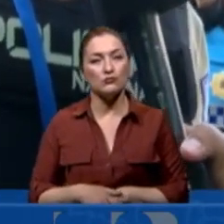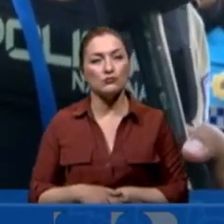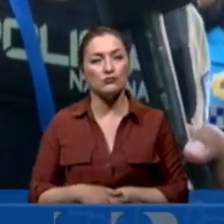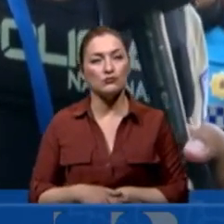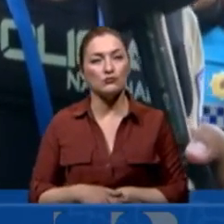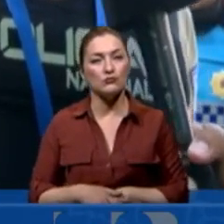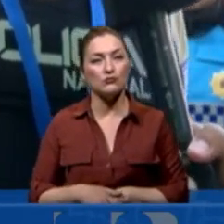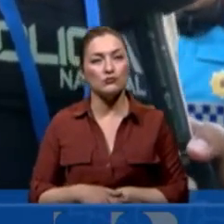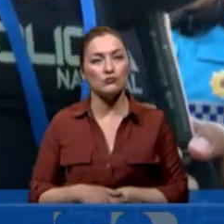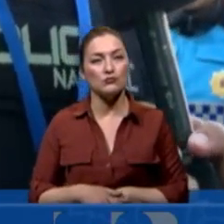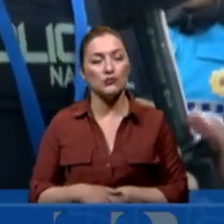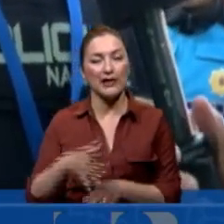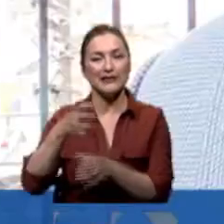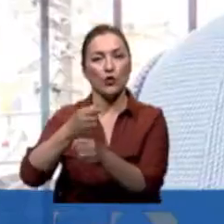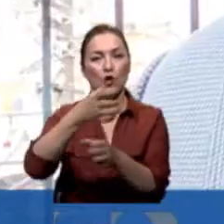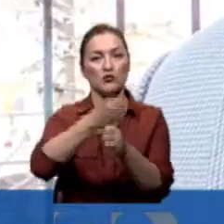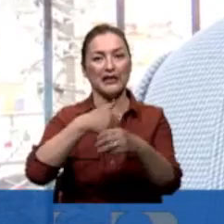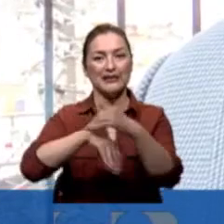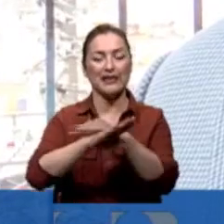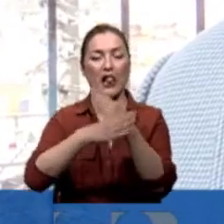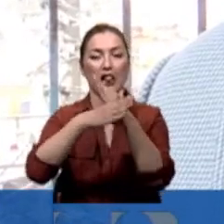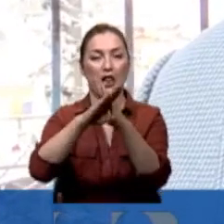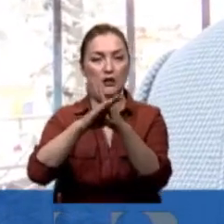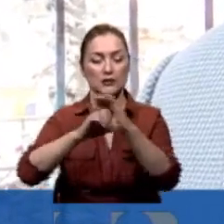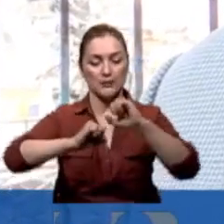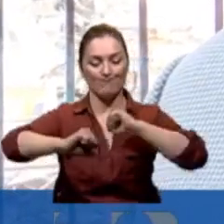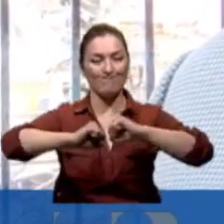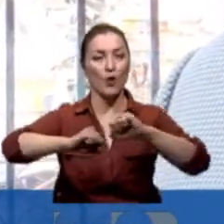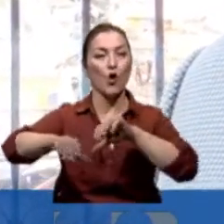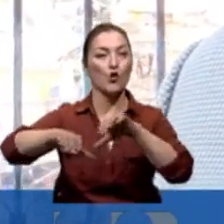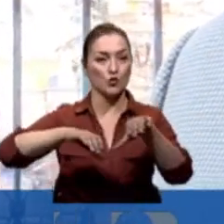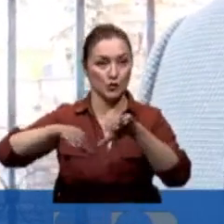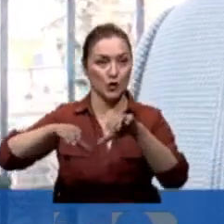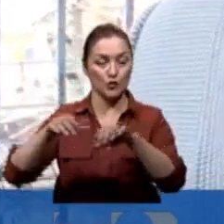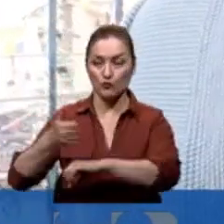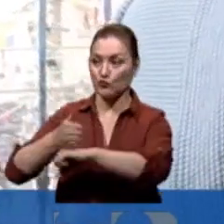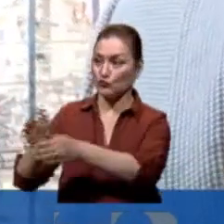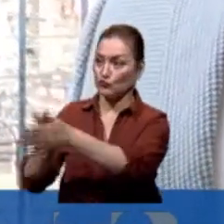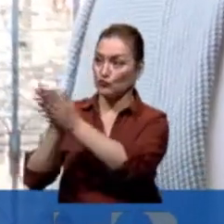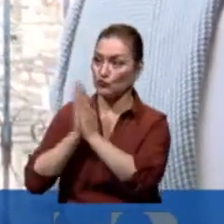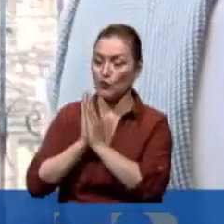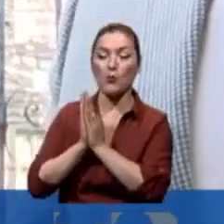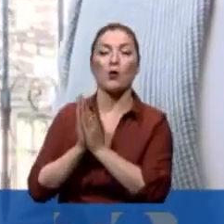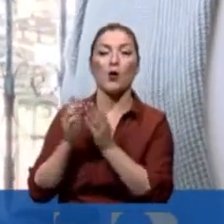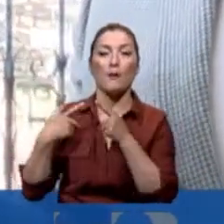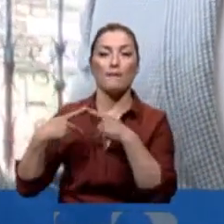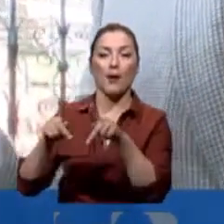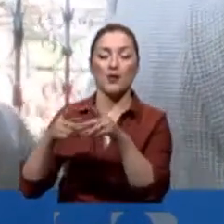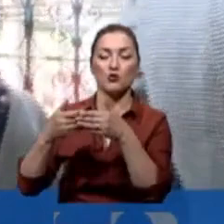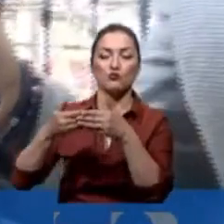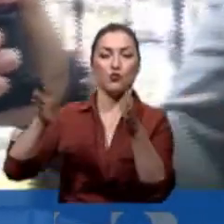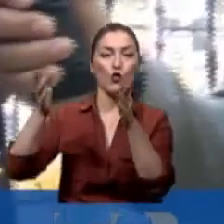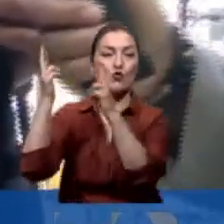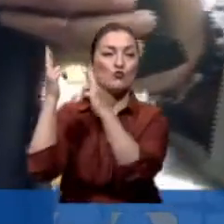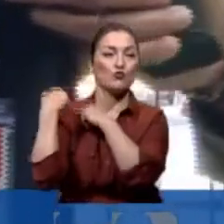algunas seguridades que nos impide el ingreso vamos a hacer la gestión y la coordinación que corresponda con eh En este caso la institución que